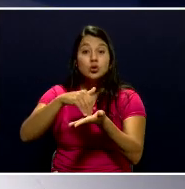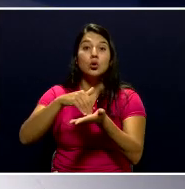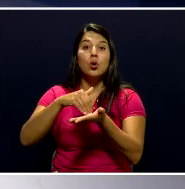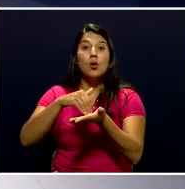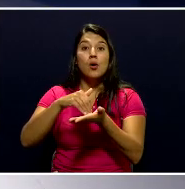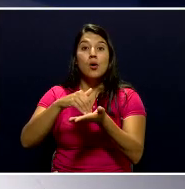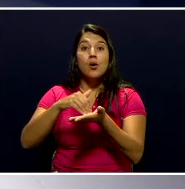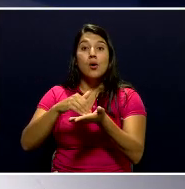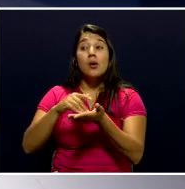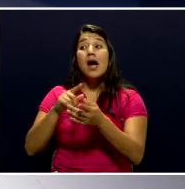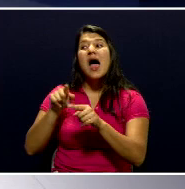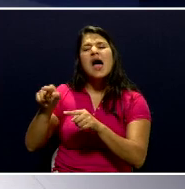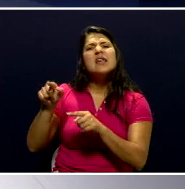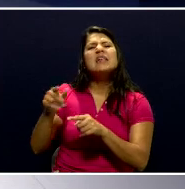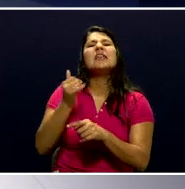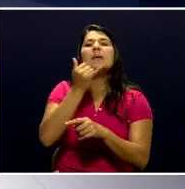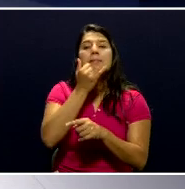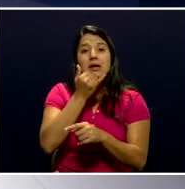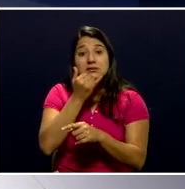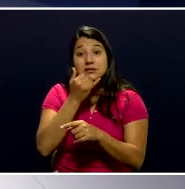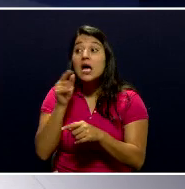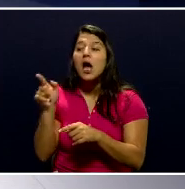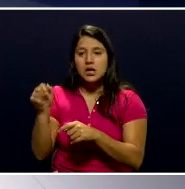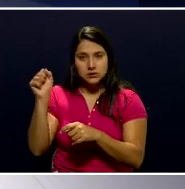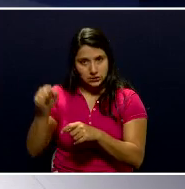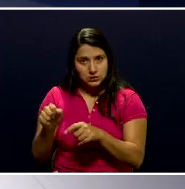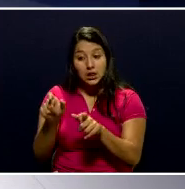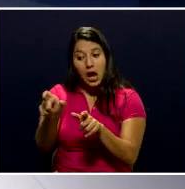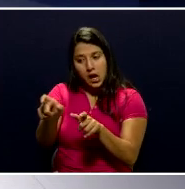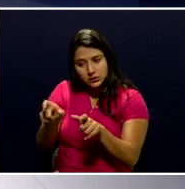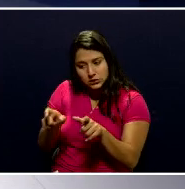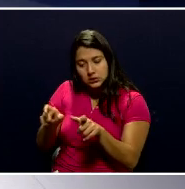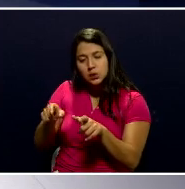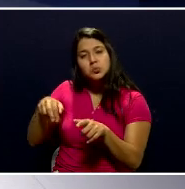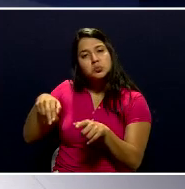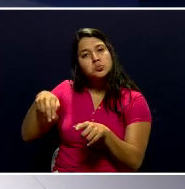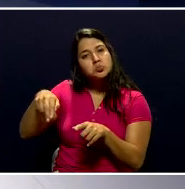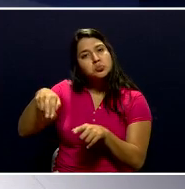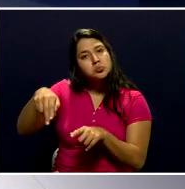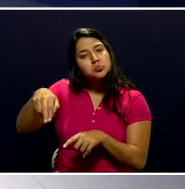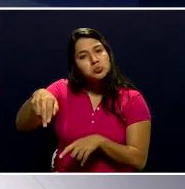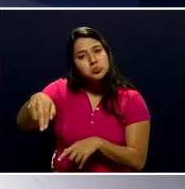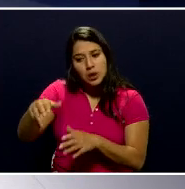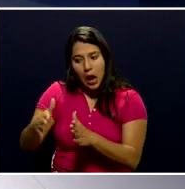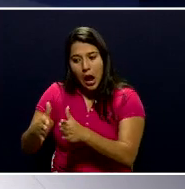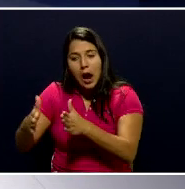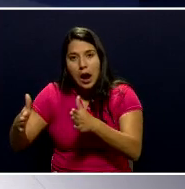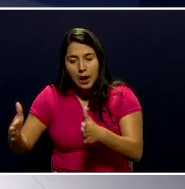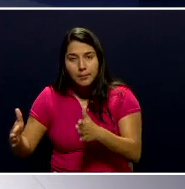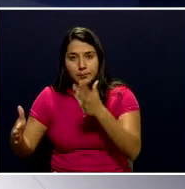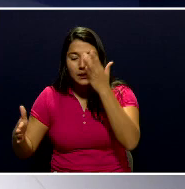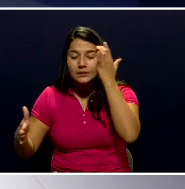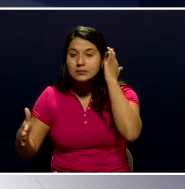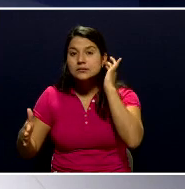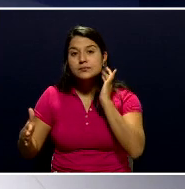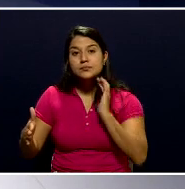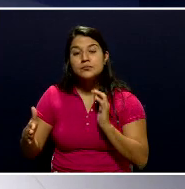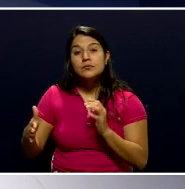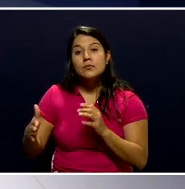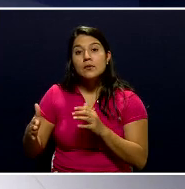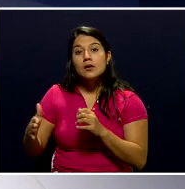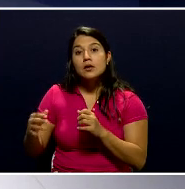funcionan, las aceras son suficientemente amplias para permitir que yo pueda observar qué es lo que está sucediendo en